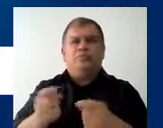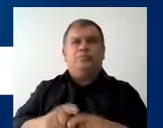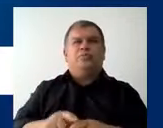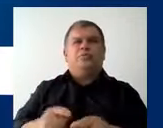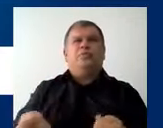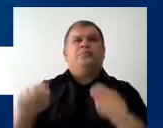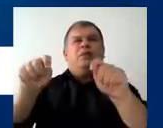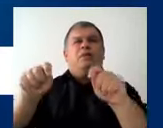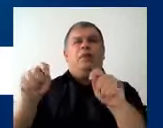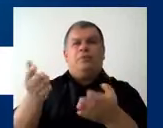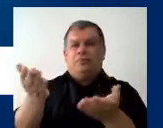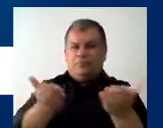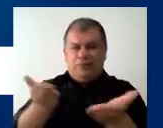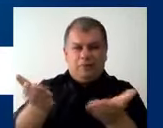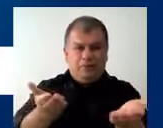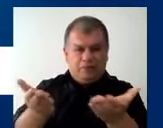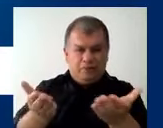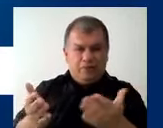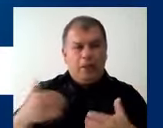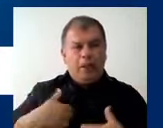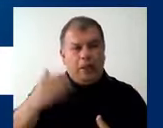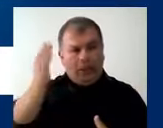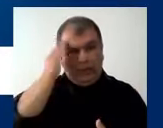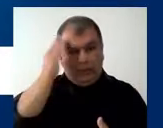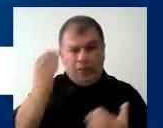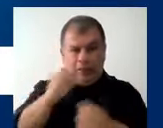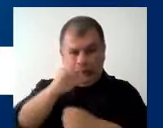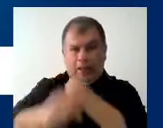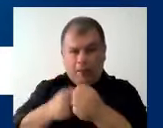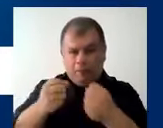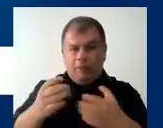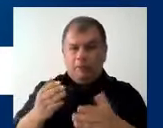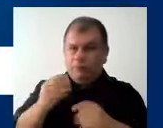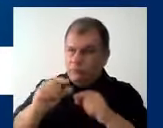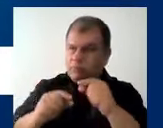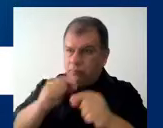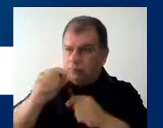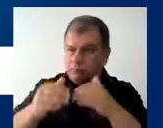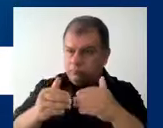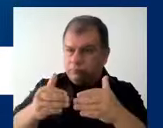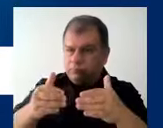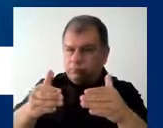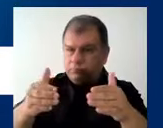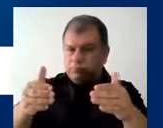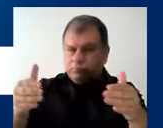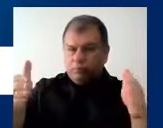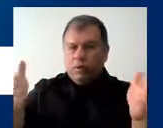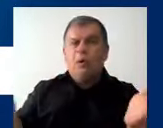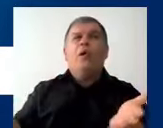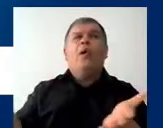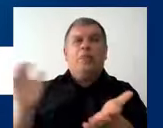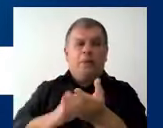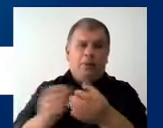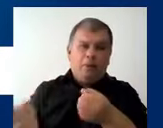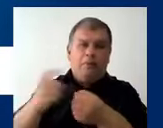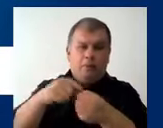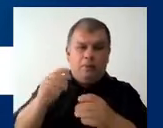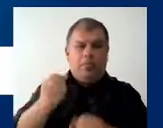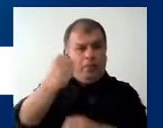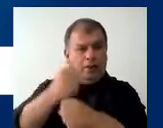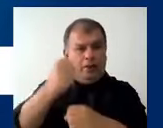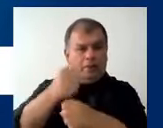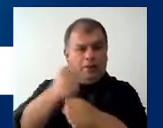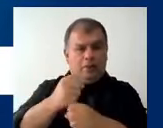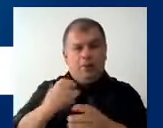atención. Tenemos entendido que en este año ya paulatinamente se ha ido nuevamente reincorporando también las funciones de